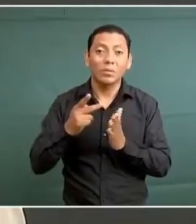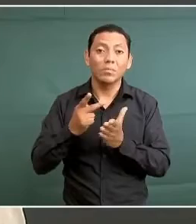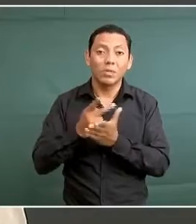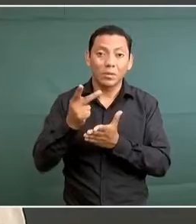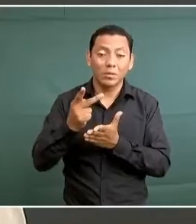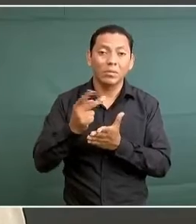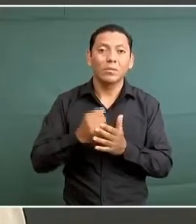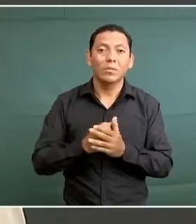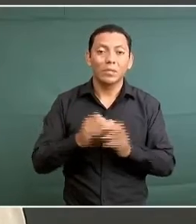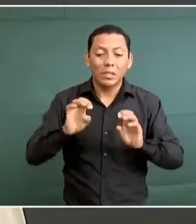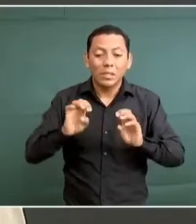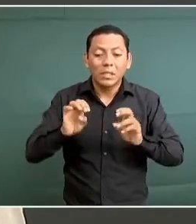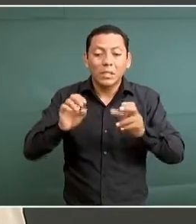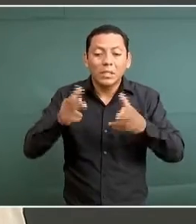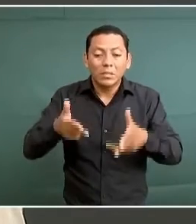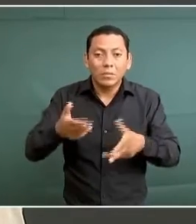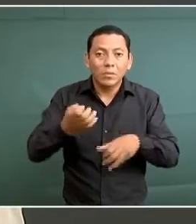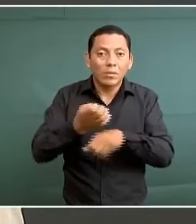aquí en Chiapas